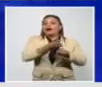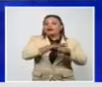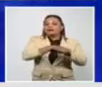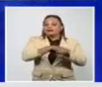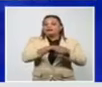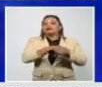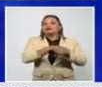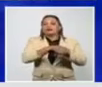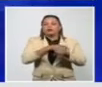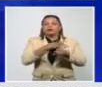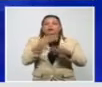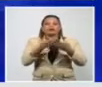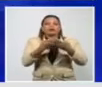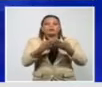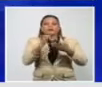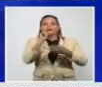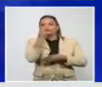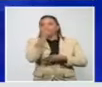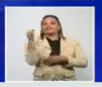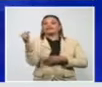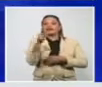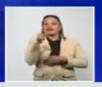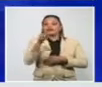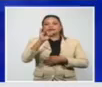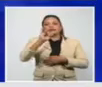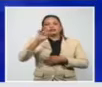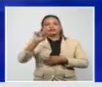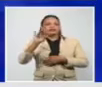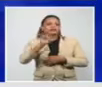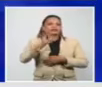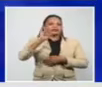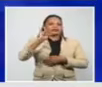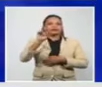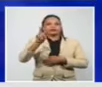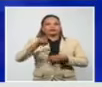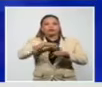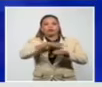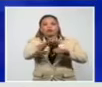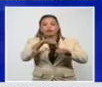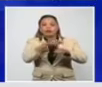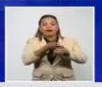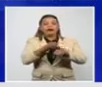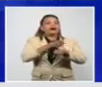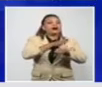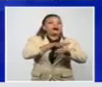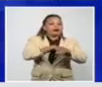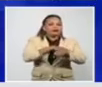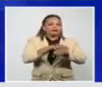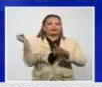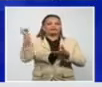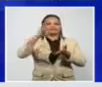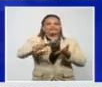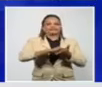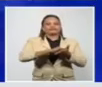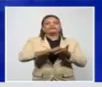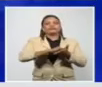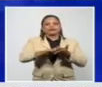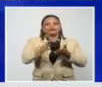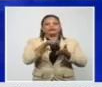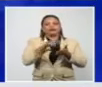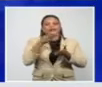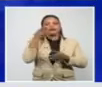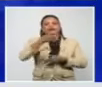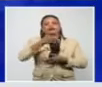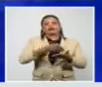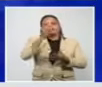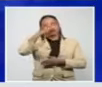negativa realizada 72 horas, las 72 horas antes de arribar a nuestro país. Sin